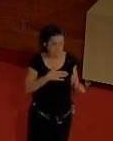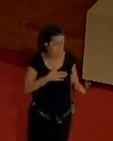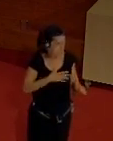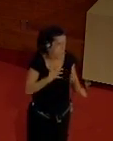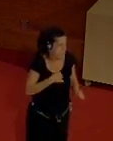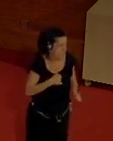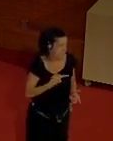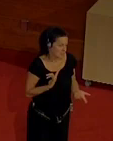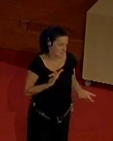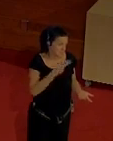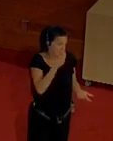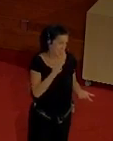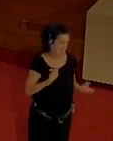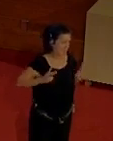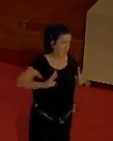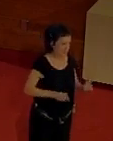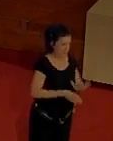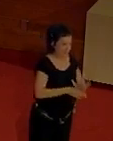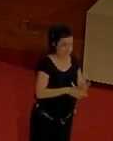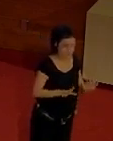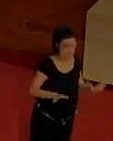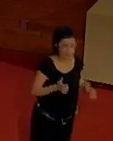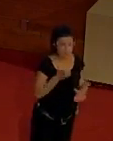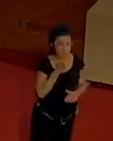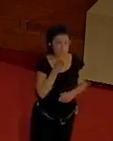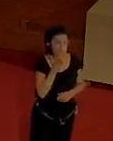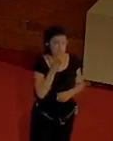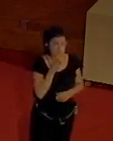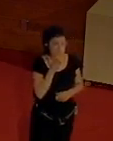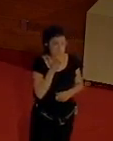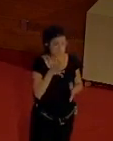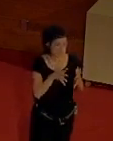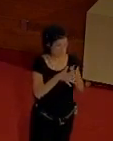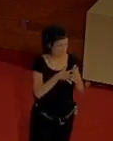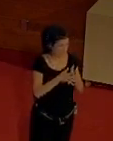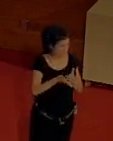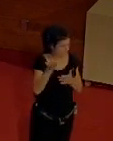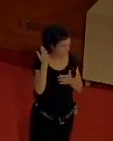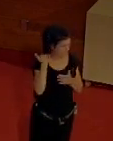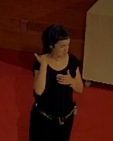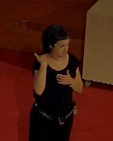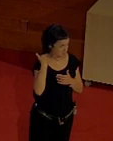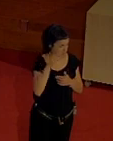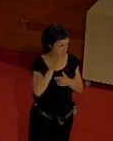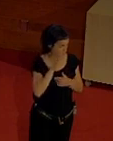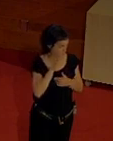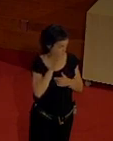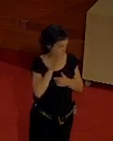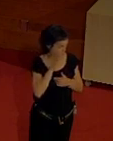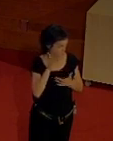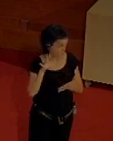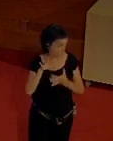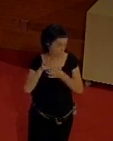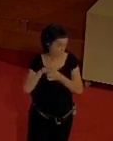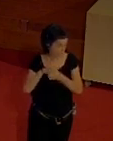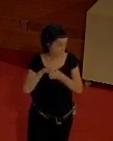pero o sea entendiendo Que de momento si se mantiene ese esquema en en relación con la potencia nuclear que puedan tener